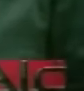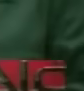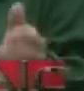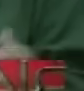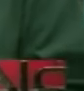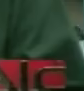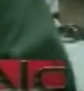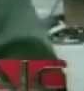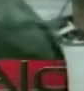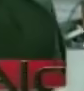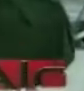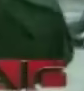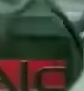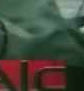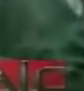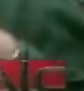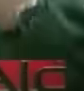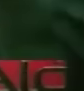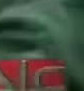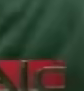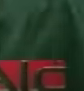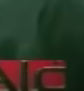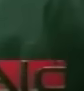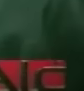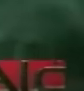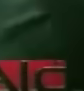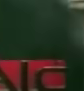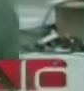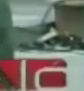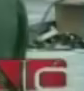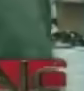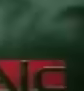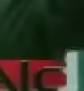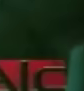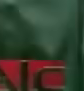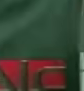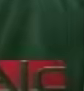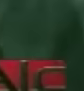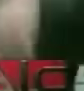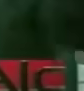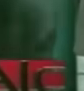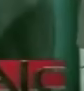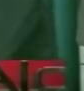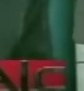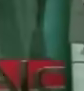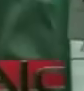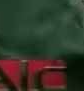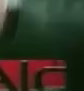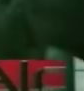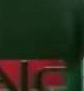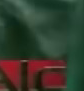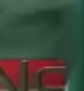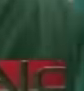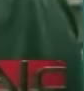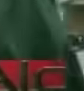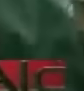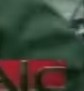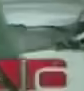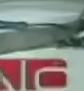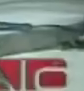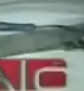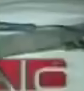Una guitarra para zurdo, porque el mundo cree, los derechos creen que van a dominar el mundo. Aquí estamos los zurdos, zurda conducta, más nada, zurda